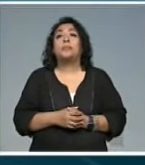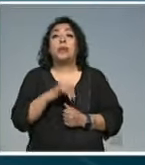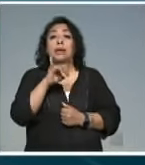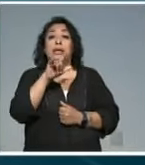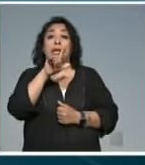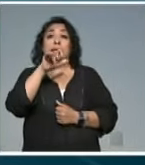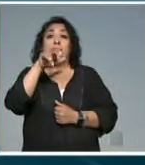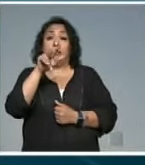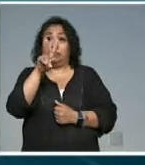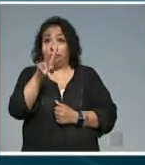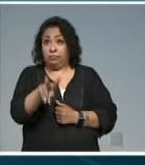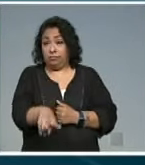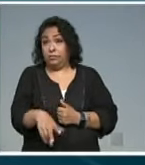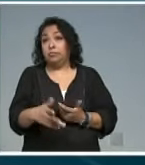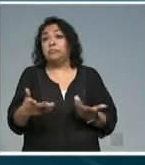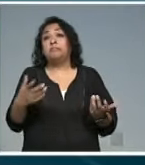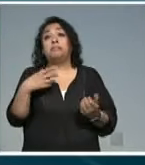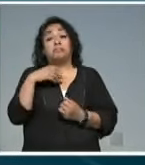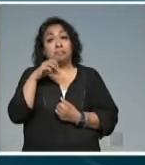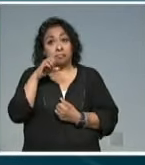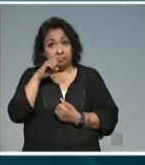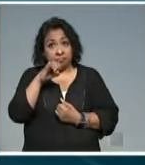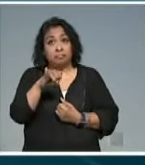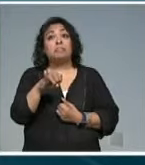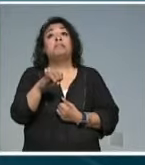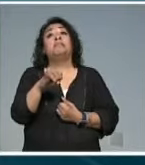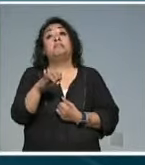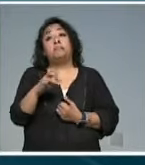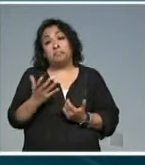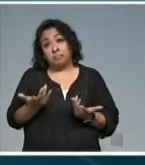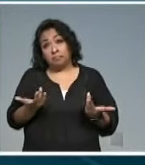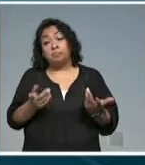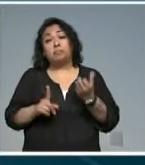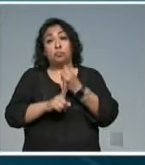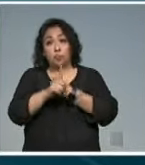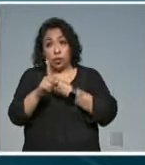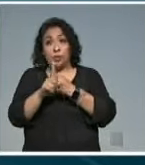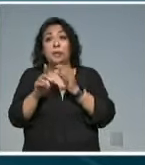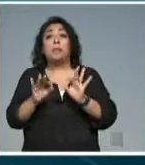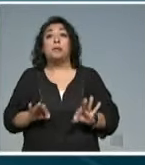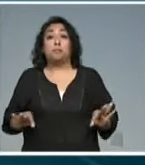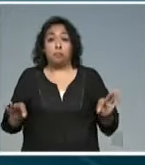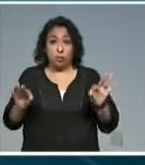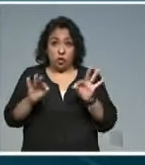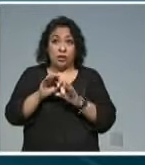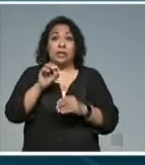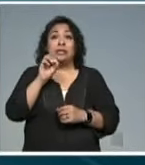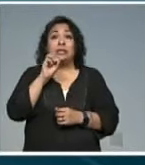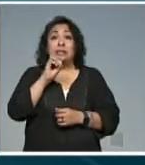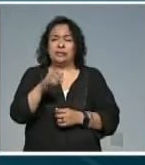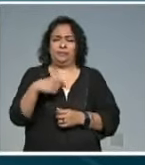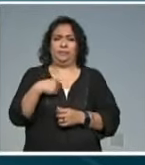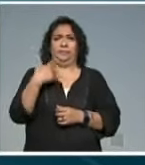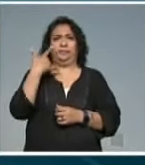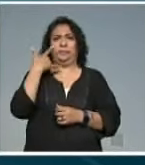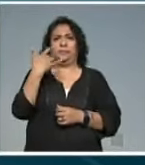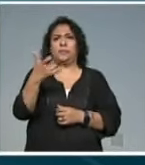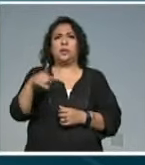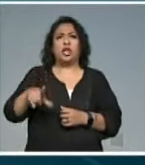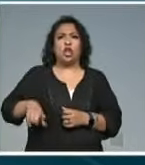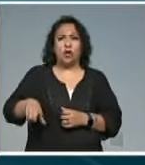Ileana, pues la verdad es que sí resulta un conflicto importante. Llama la atención que